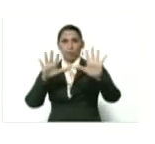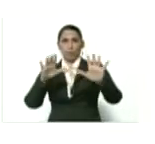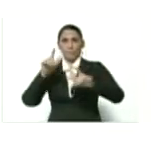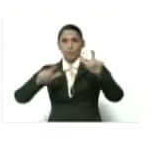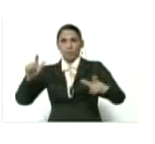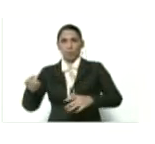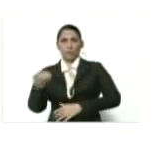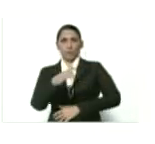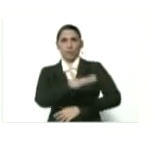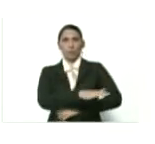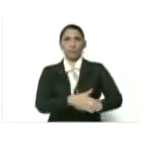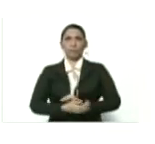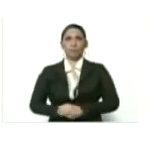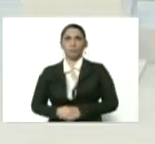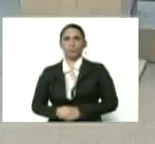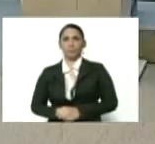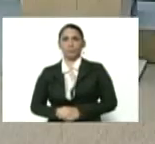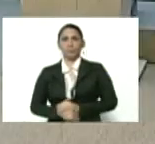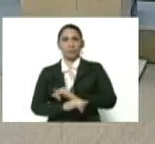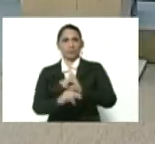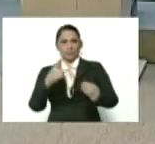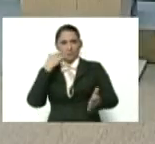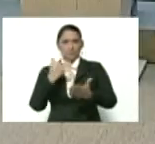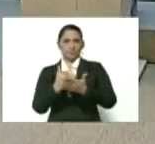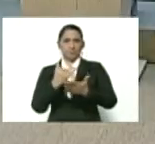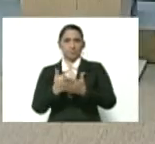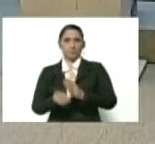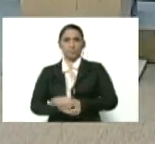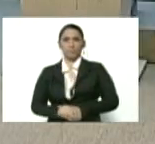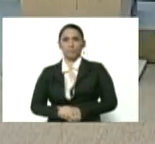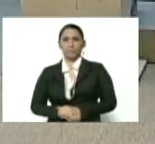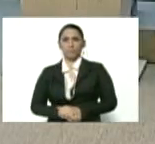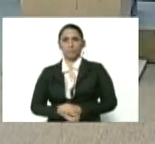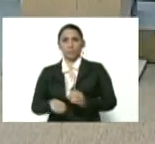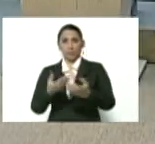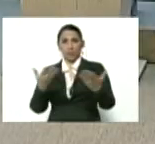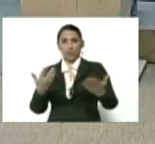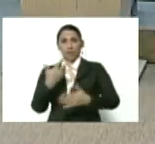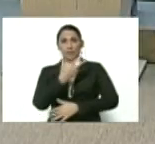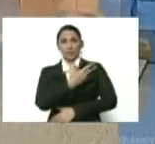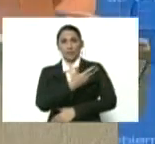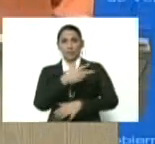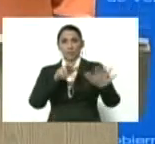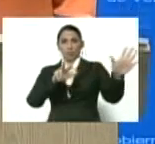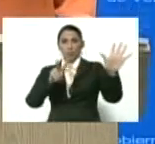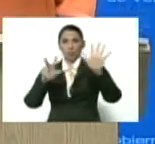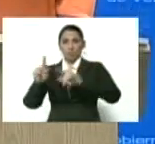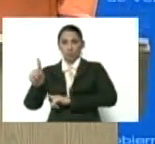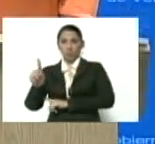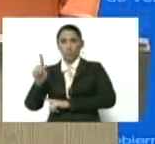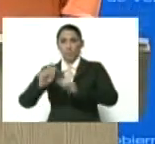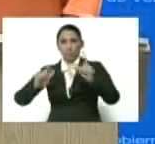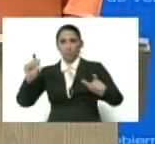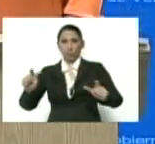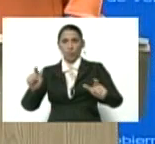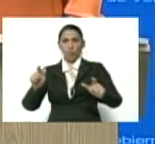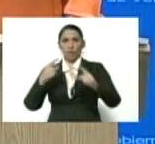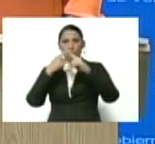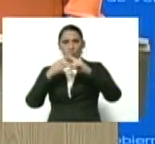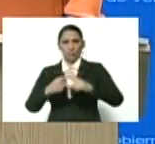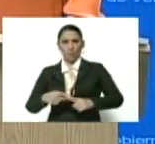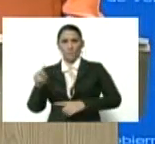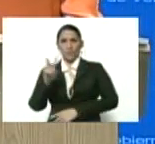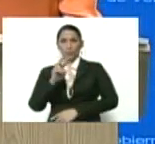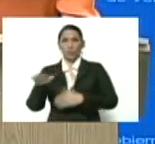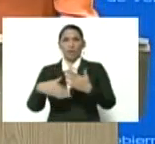10 fallecidos. Fíjense una cosa, de esos 381 casos que registra Venezuela el día de